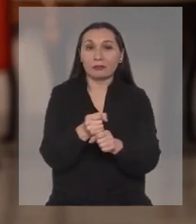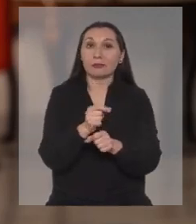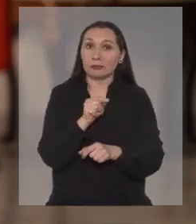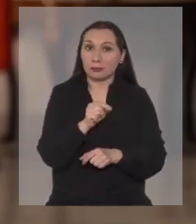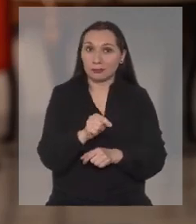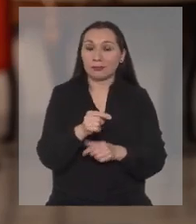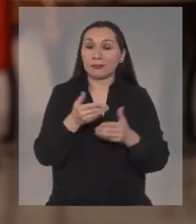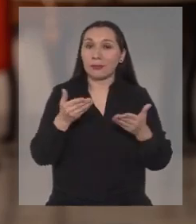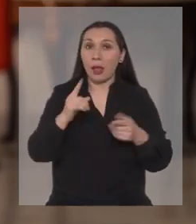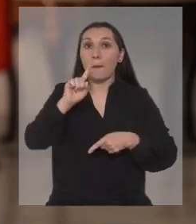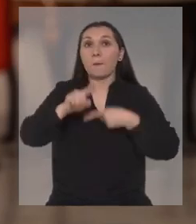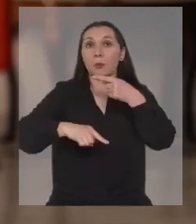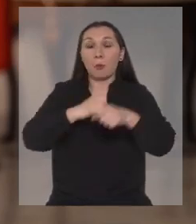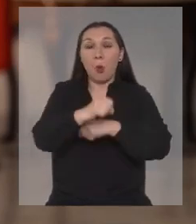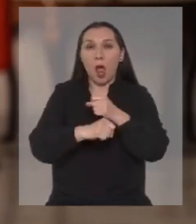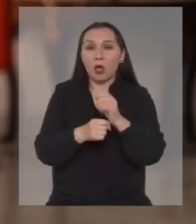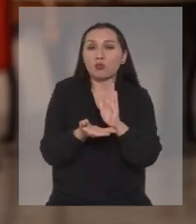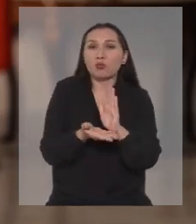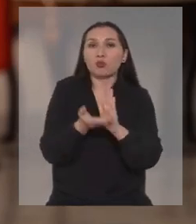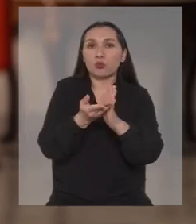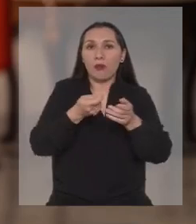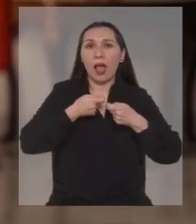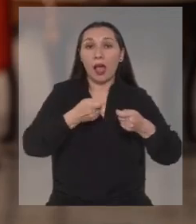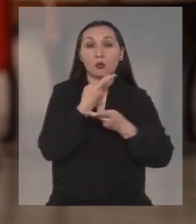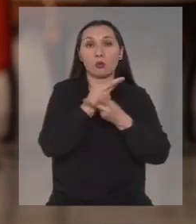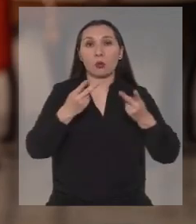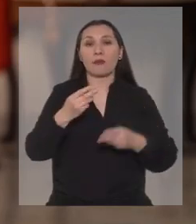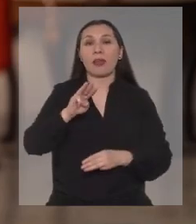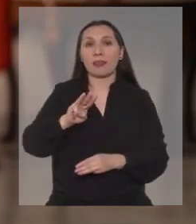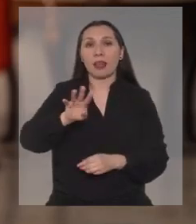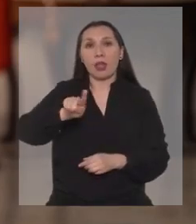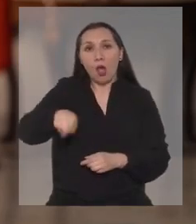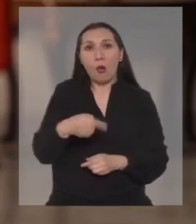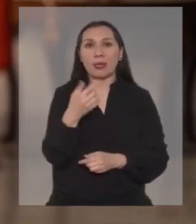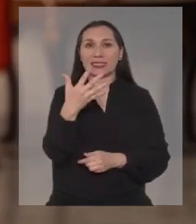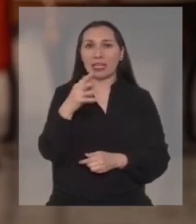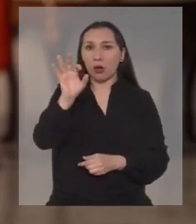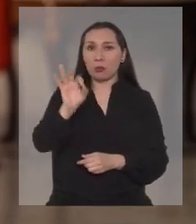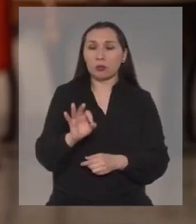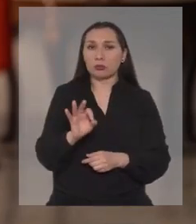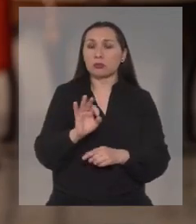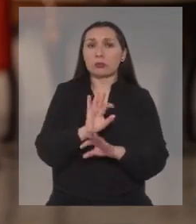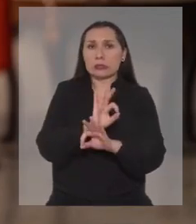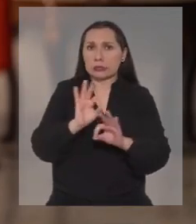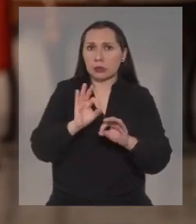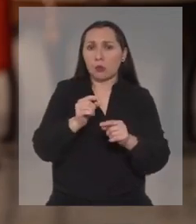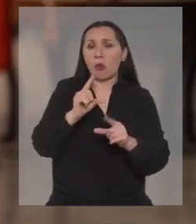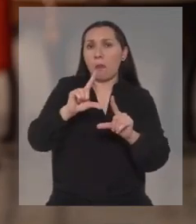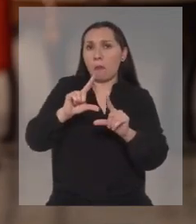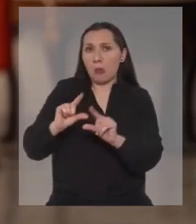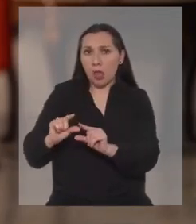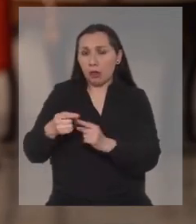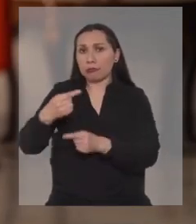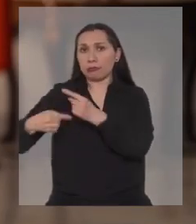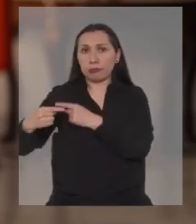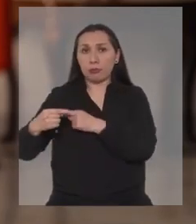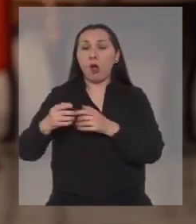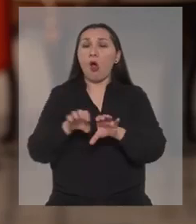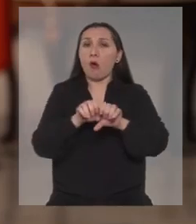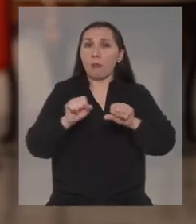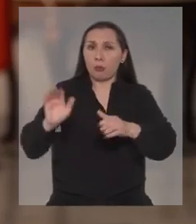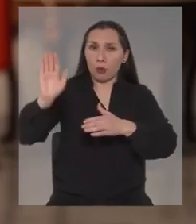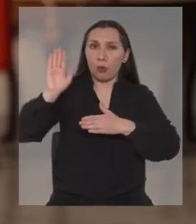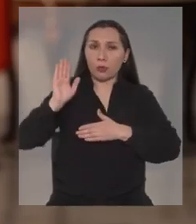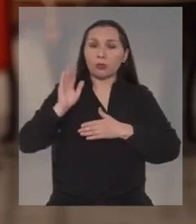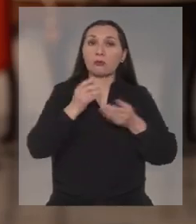ello el próximo año vamos a aumentar el gasto público en un 3,5 por sin retroceder en nuestro compromiso de